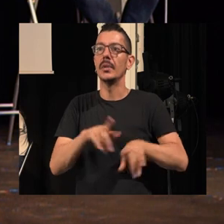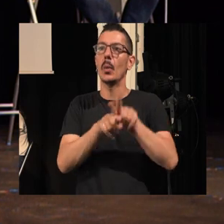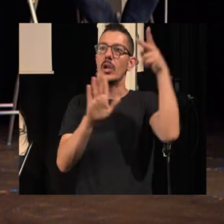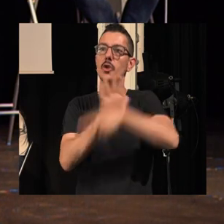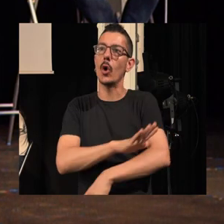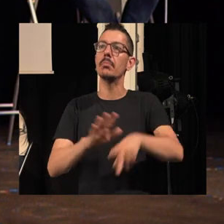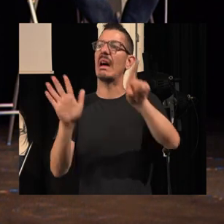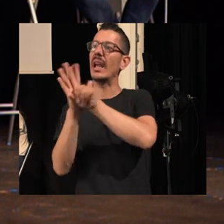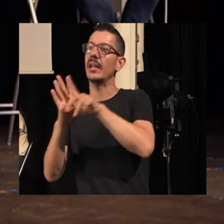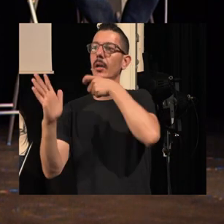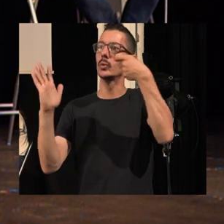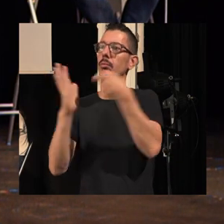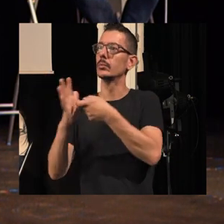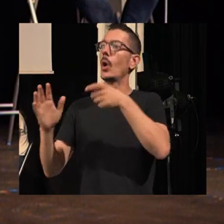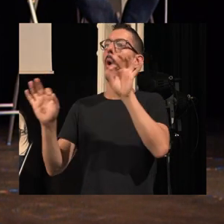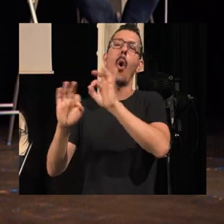legal y que